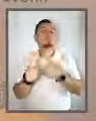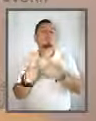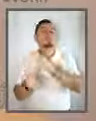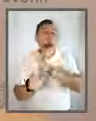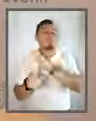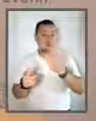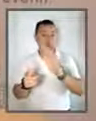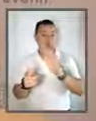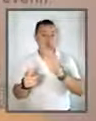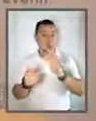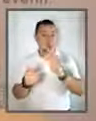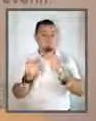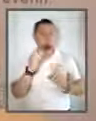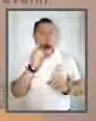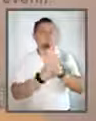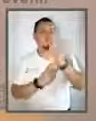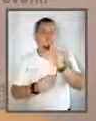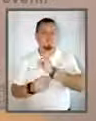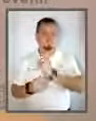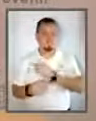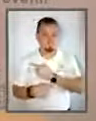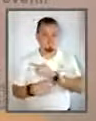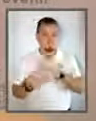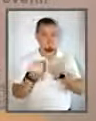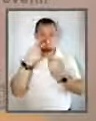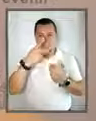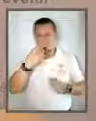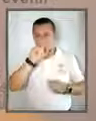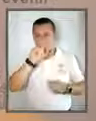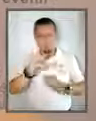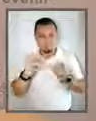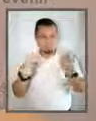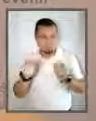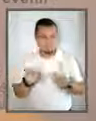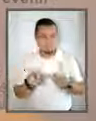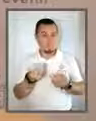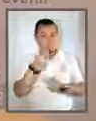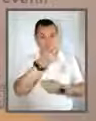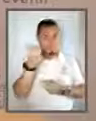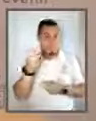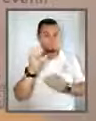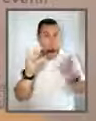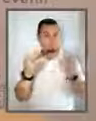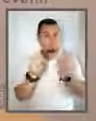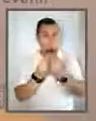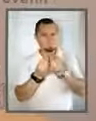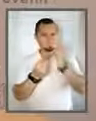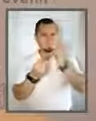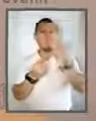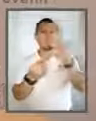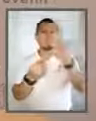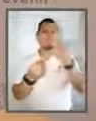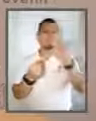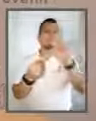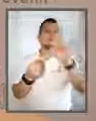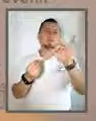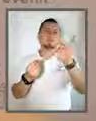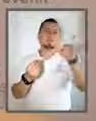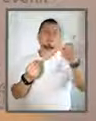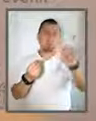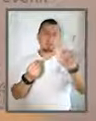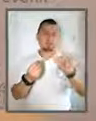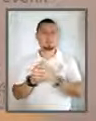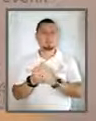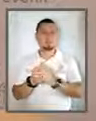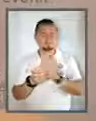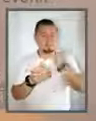poner en riesgo la salud de los jaliscienses, esto realizado por la Coprisjal.